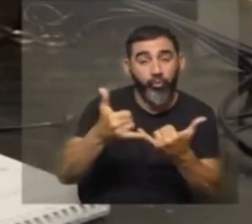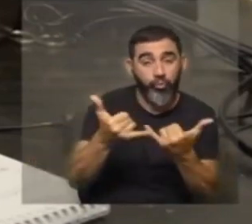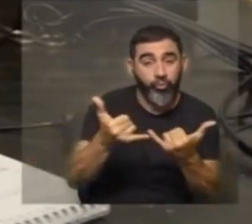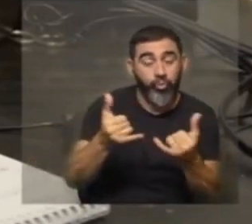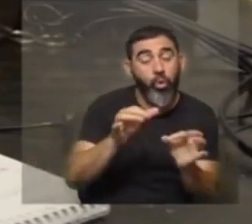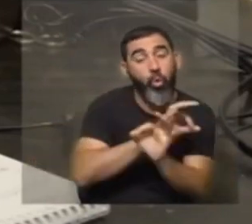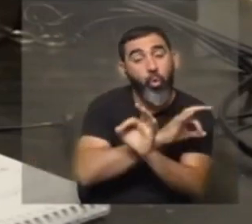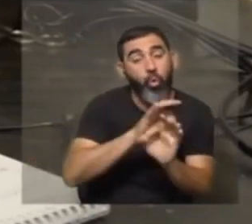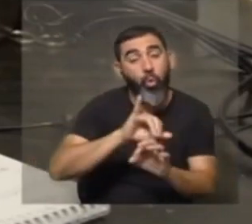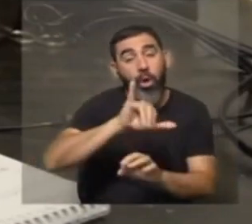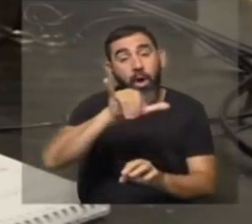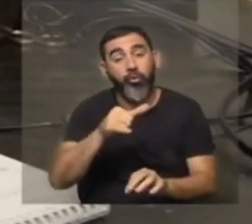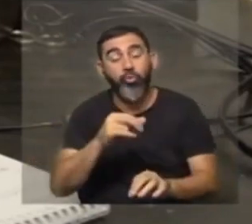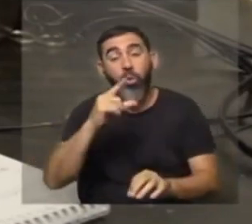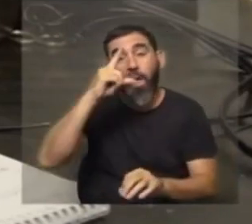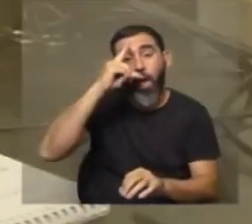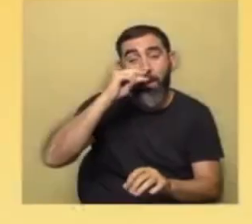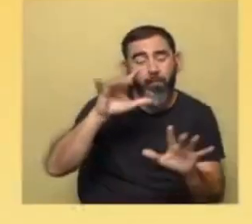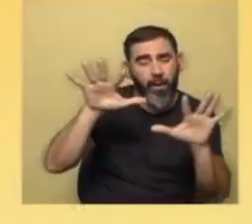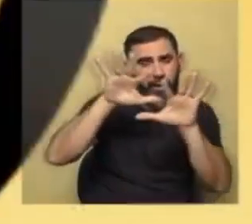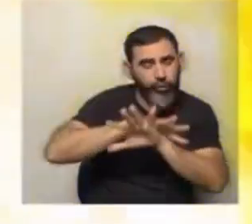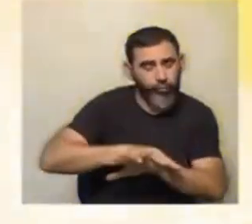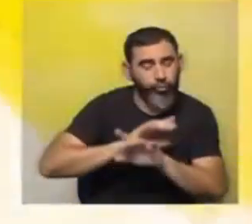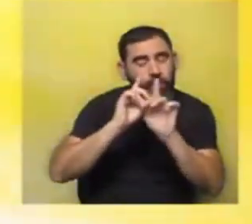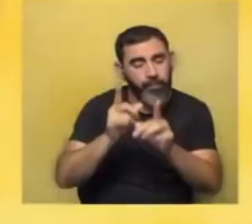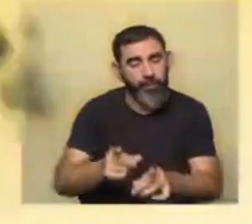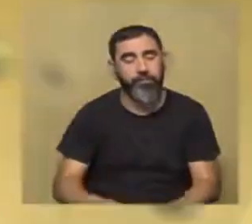o incluso el azul con el amarillo.